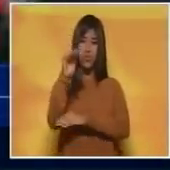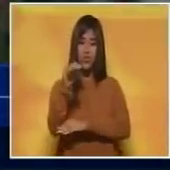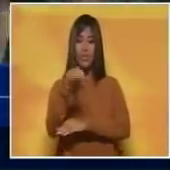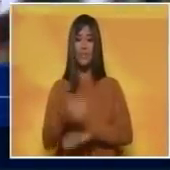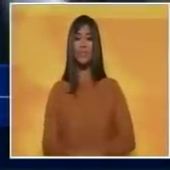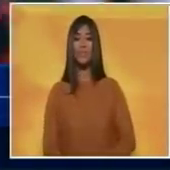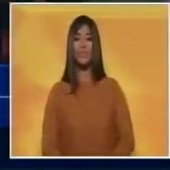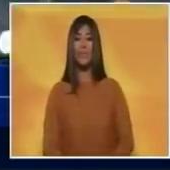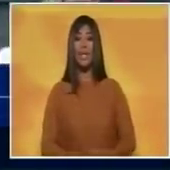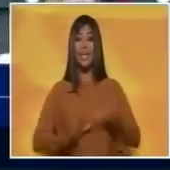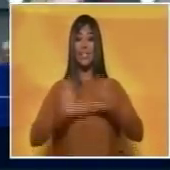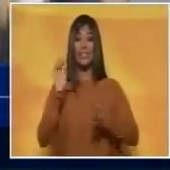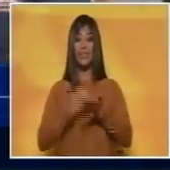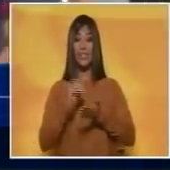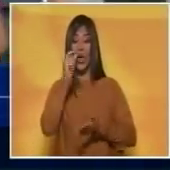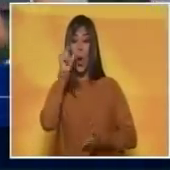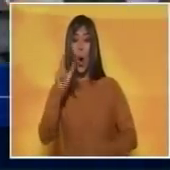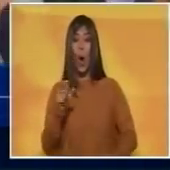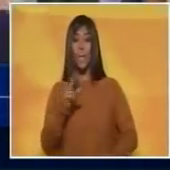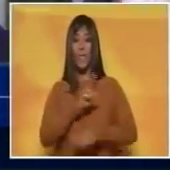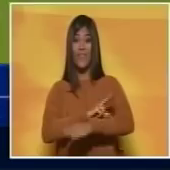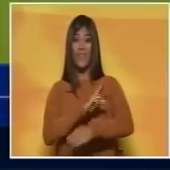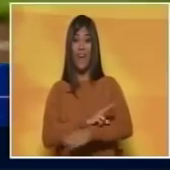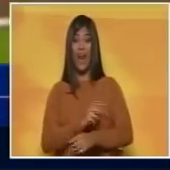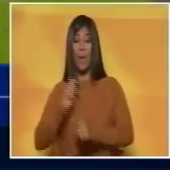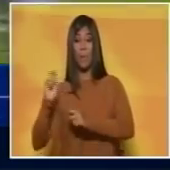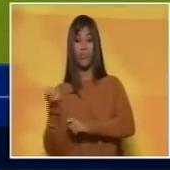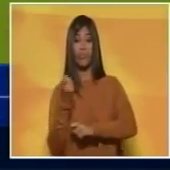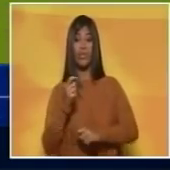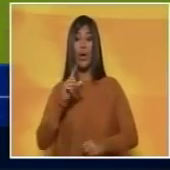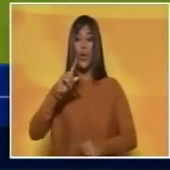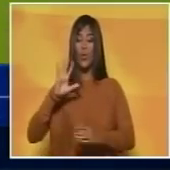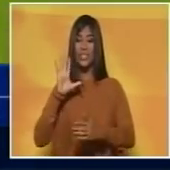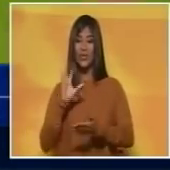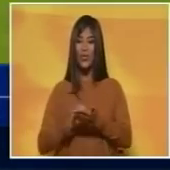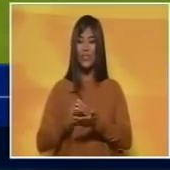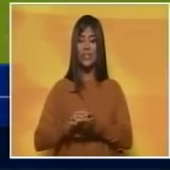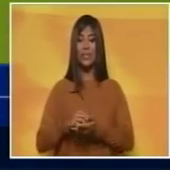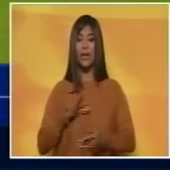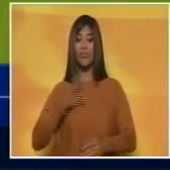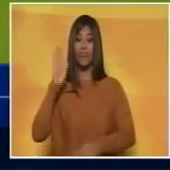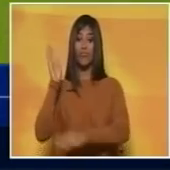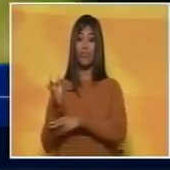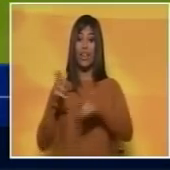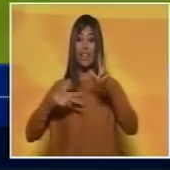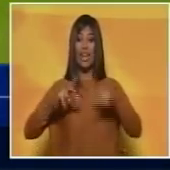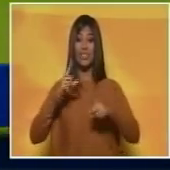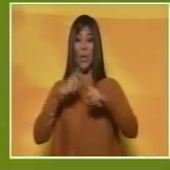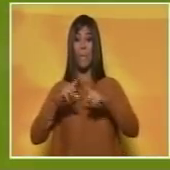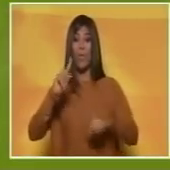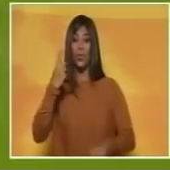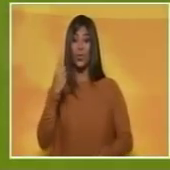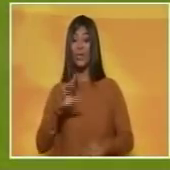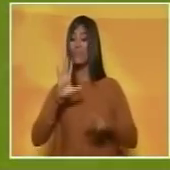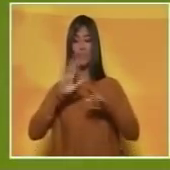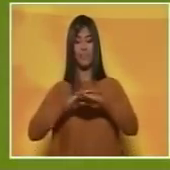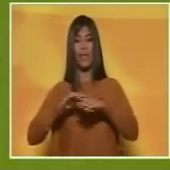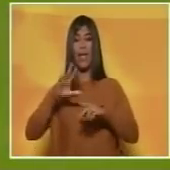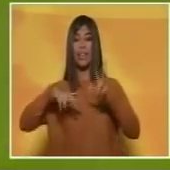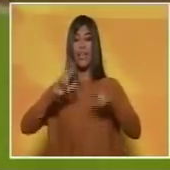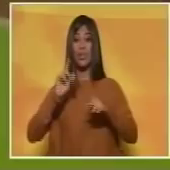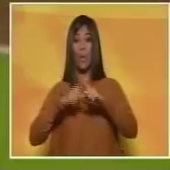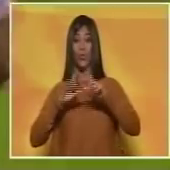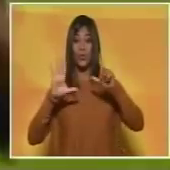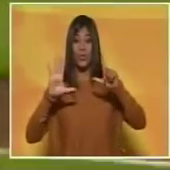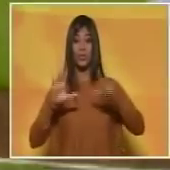izquierda, jonrón 15 del año para el barguense. Se batió de 5-1 en el triunfo de Atlanta sobre Pittsburgh, 13 carreras por 7.